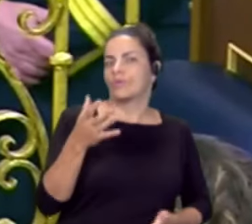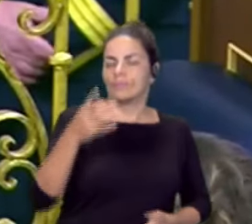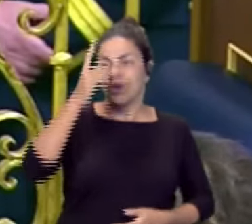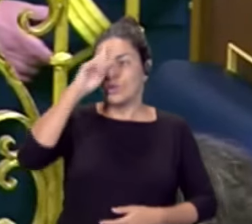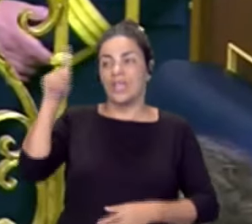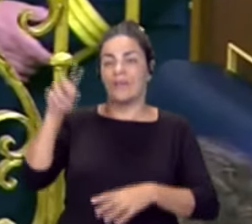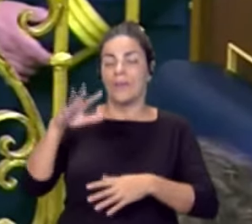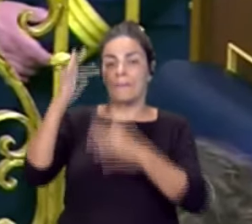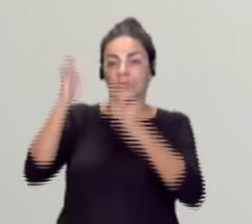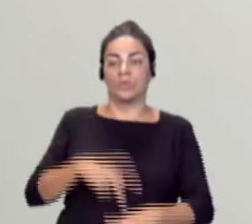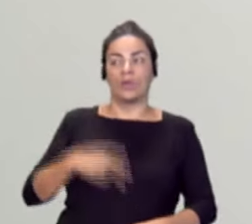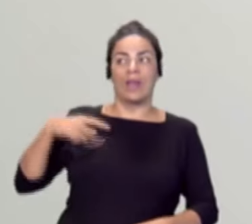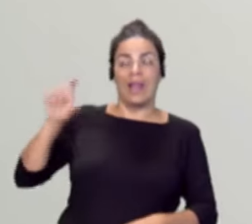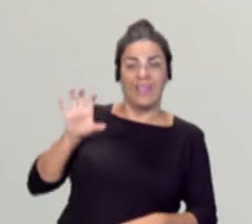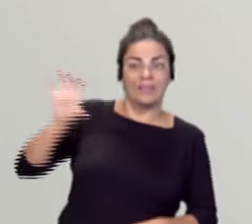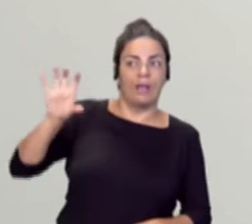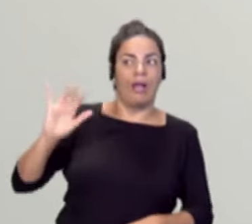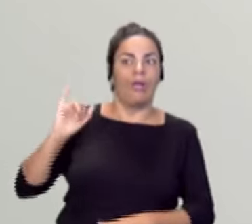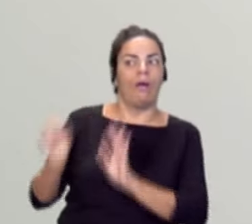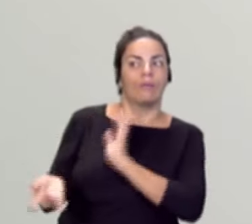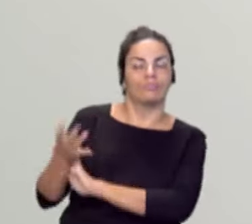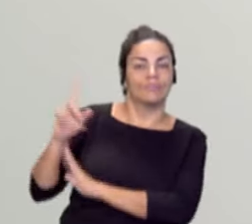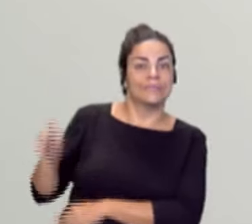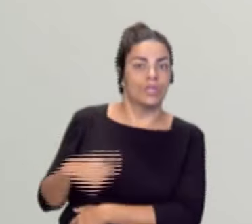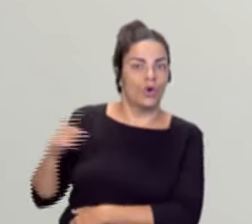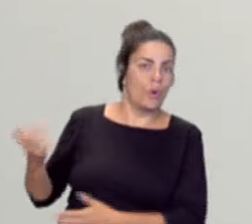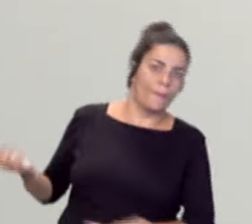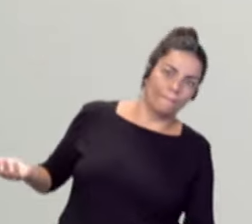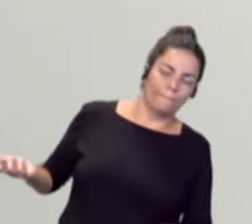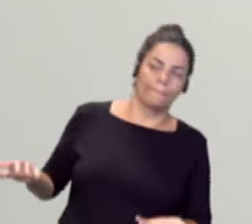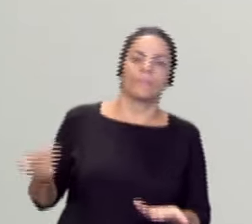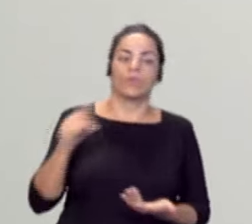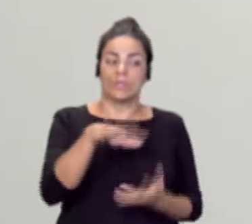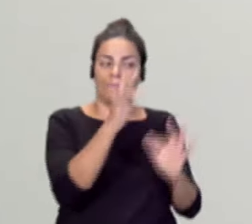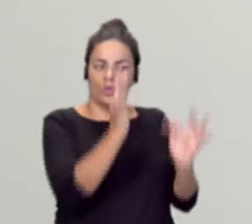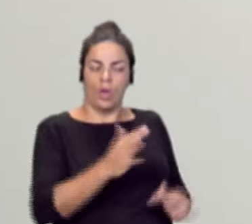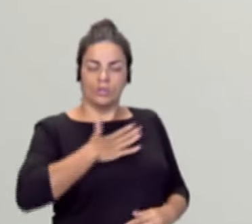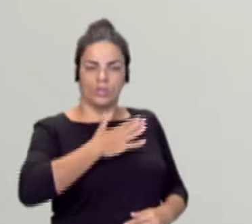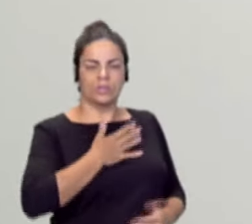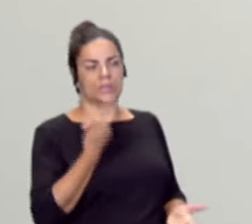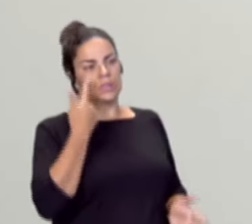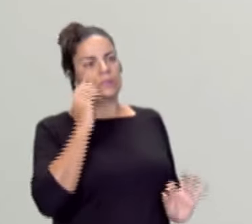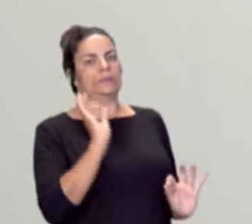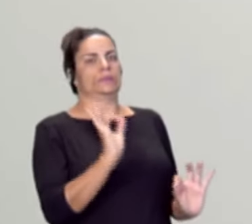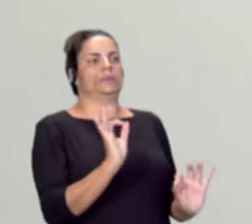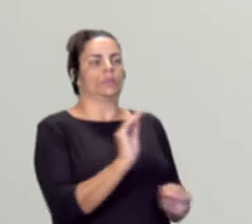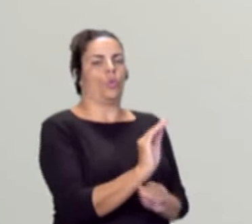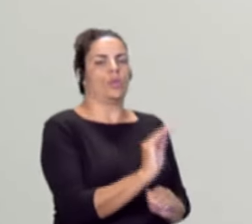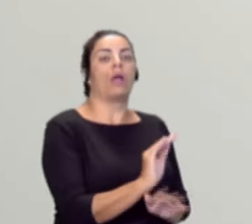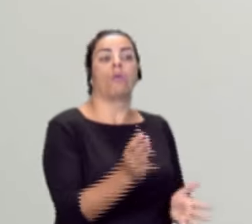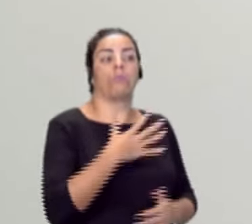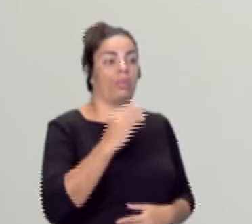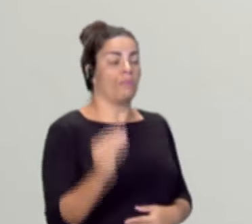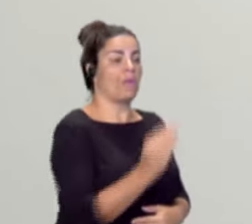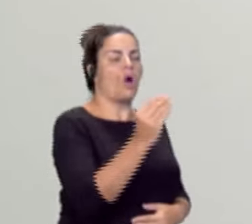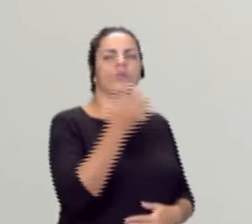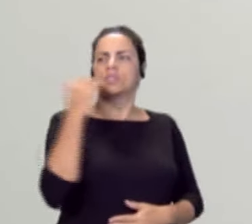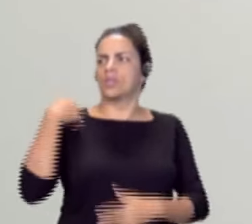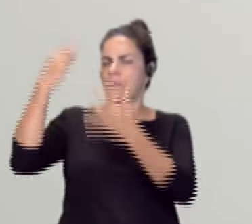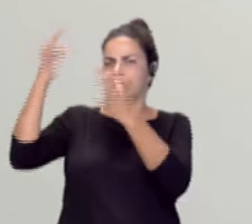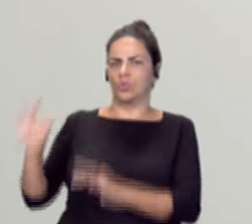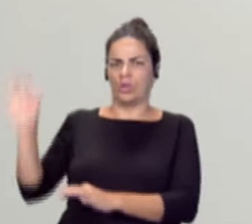presupuestos generales del Estado. Los prudentes que han tenido que ser estos presupuestos podrían verse mejorados si hubiera unas cuentas públicas estatales que